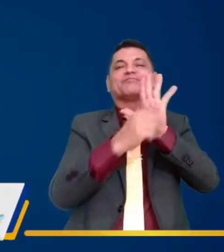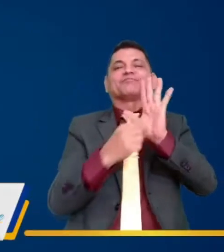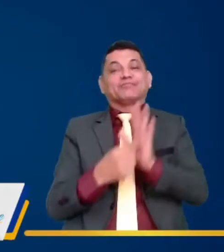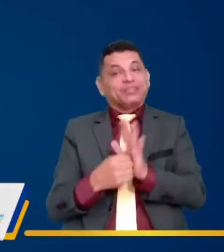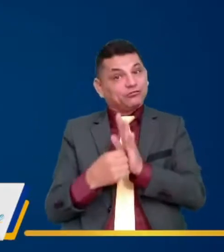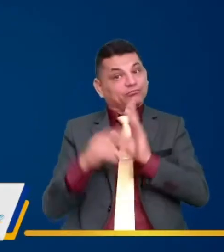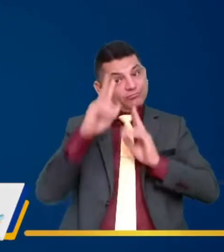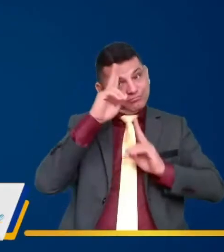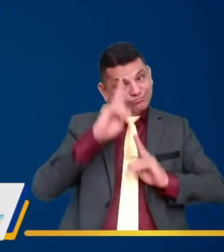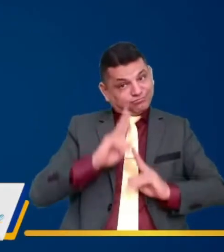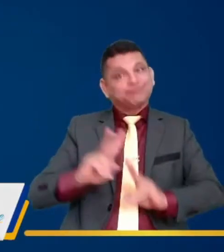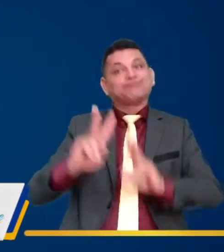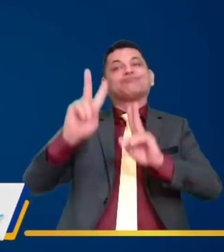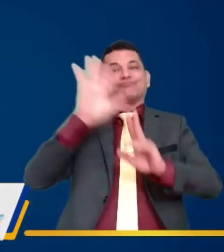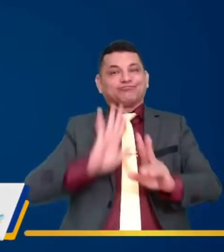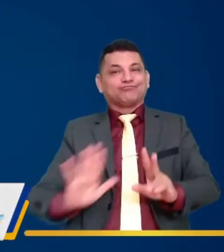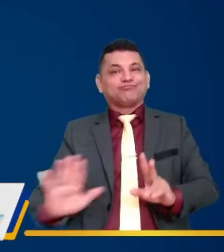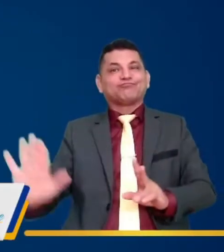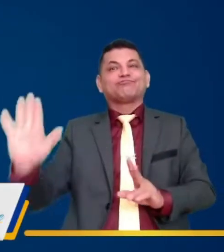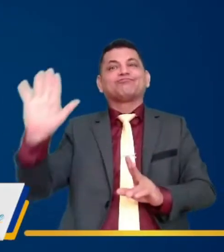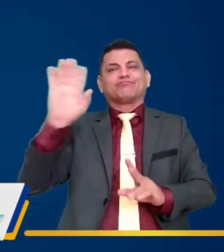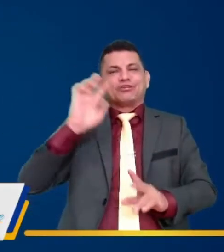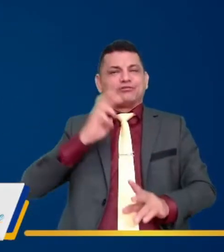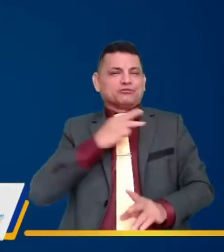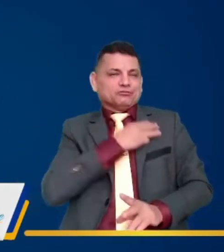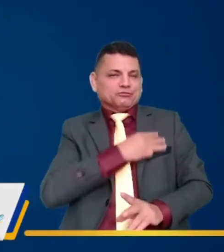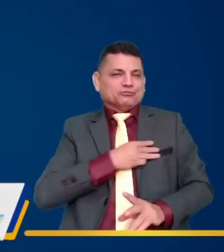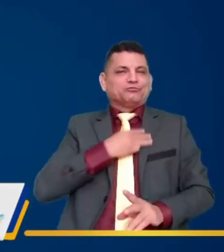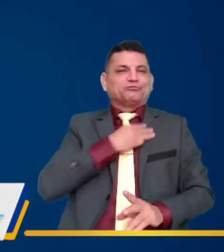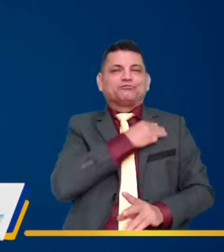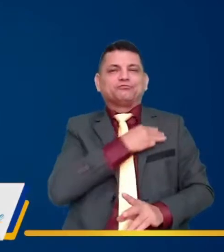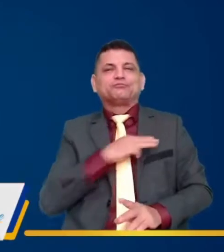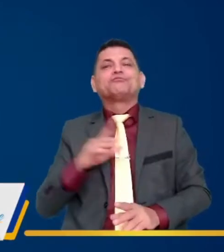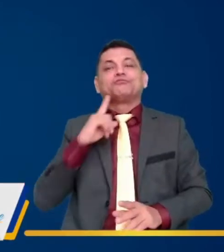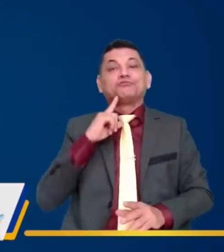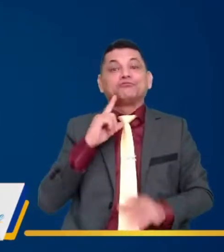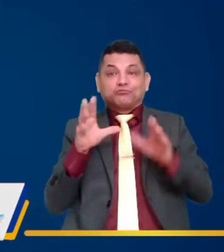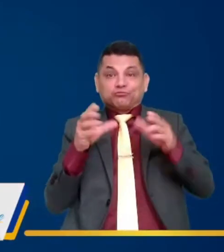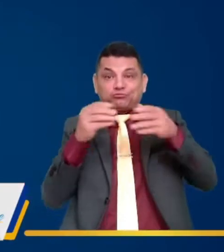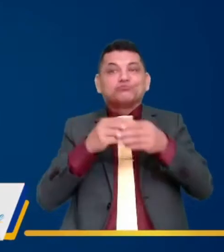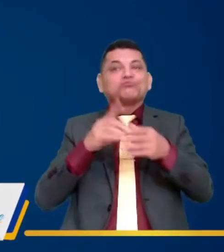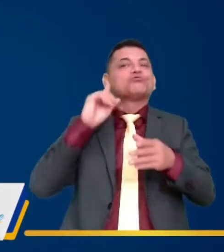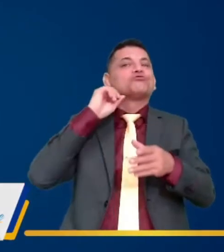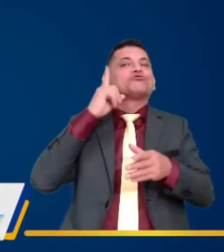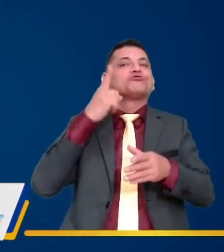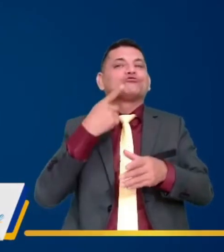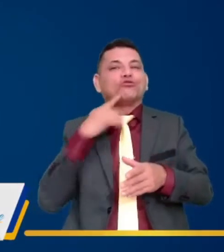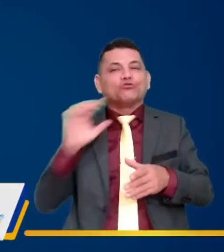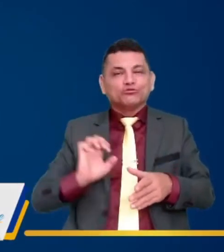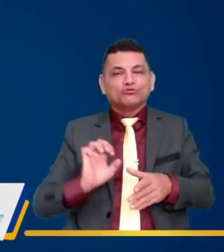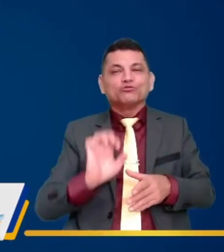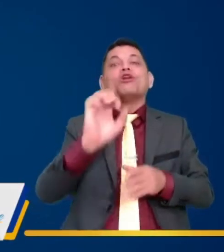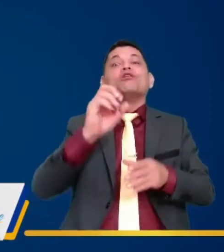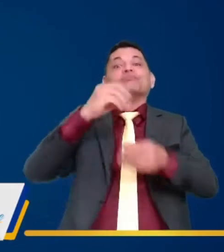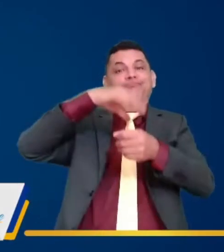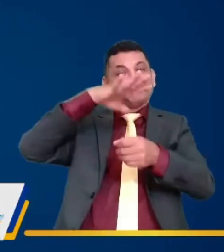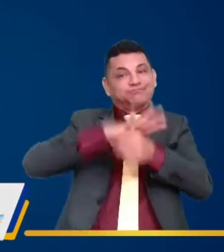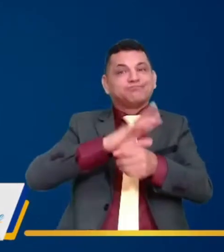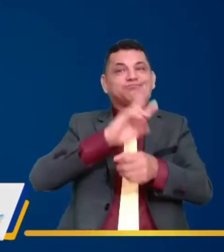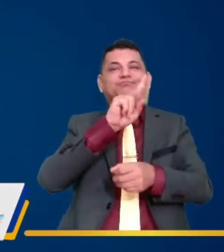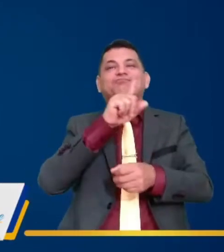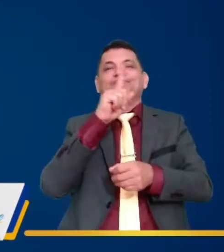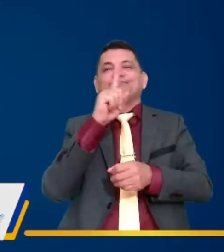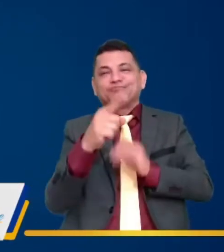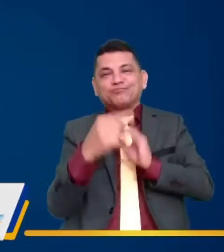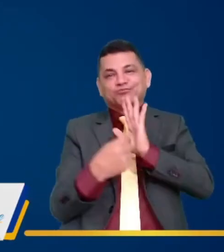Es un honor para el Departamento de Misiones, en su área de evangelismo a población sorda en el Distrito 21,